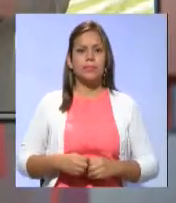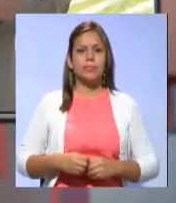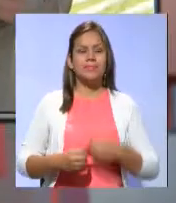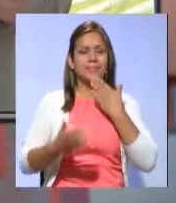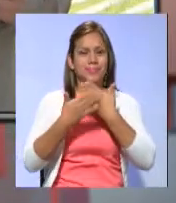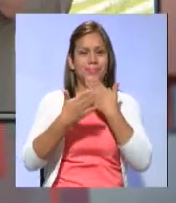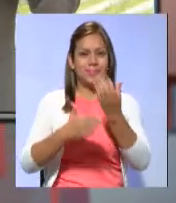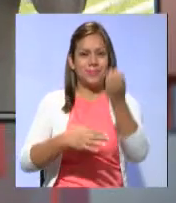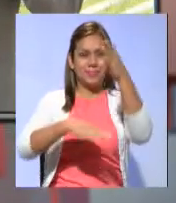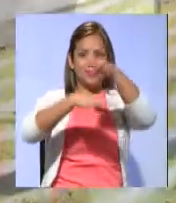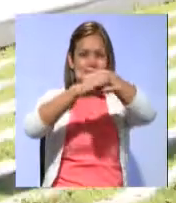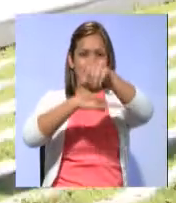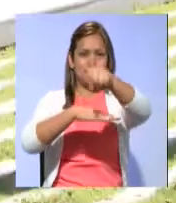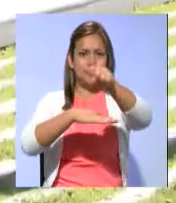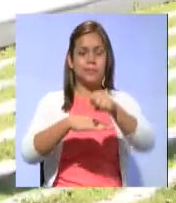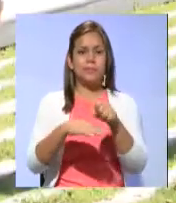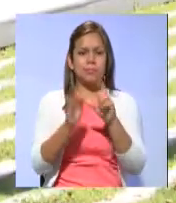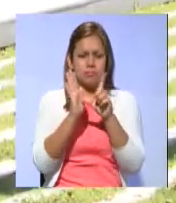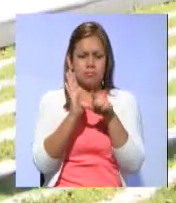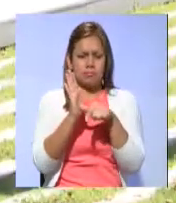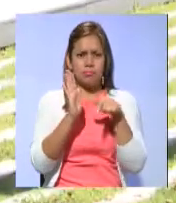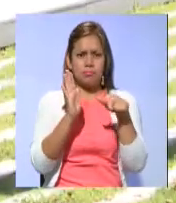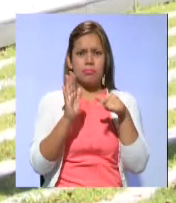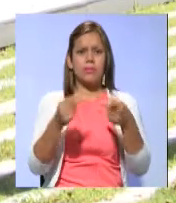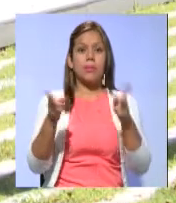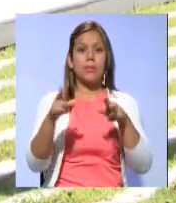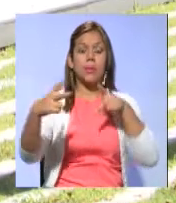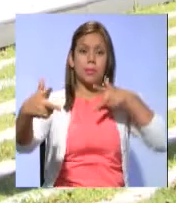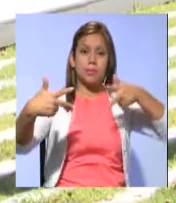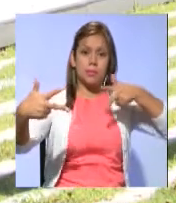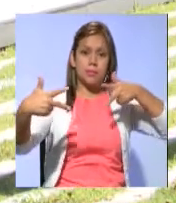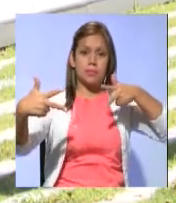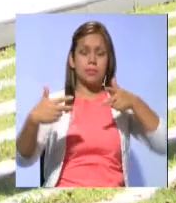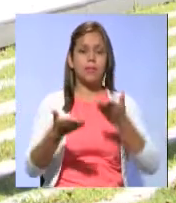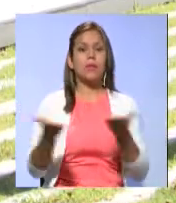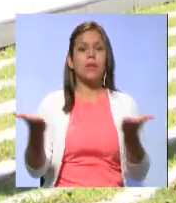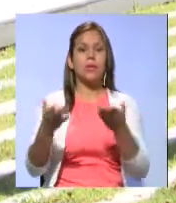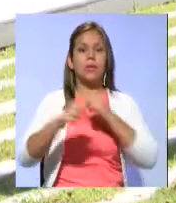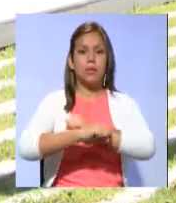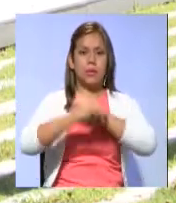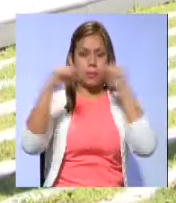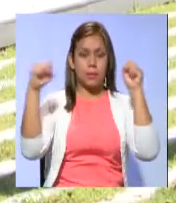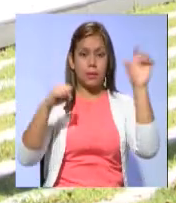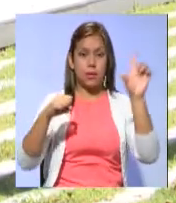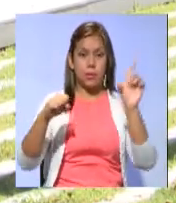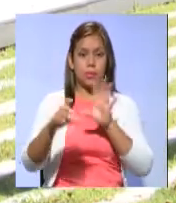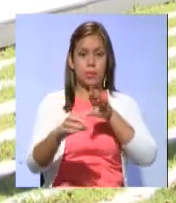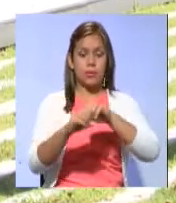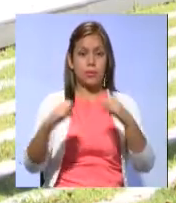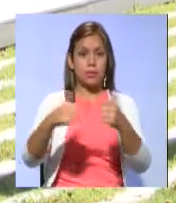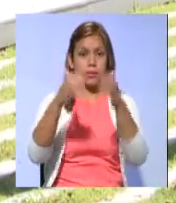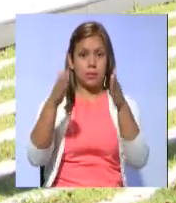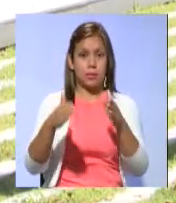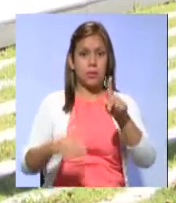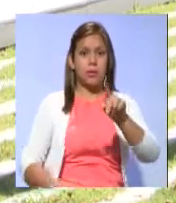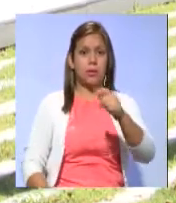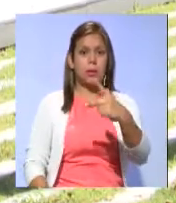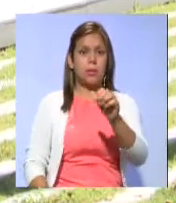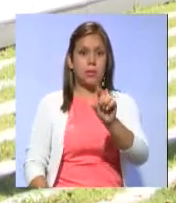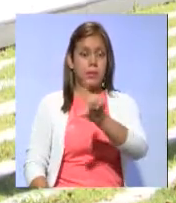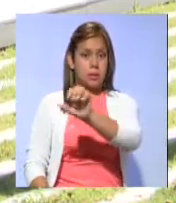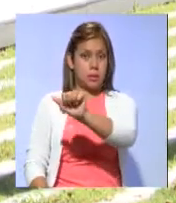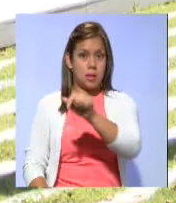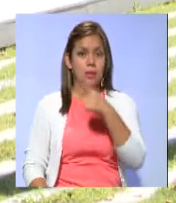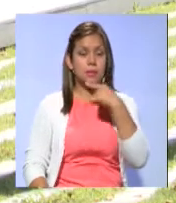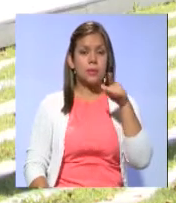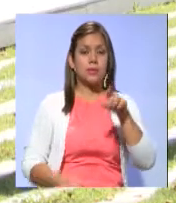Gracias, buenas tardes. Hace pocos minutos, a través de una rueda de prensa desarrollada la mañana de este lunes, el asambleísta Luis Pachala afirmó que